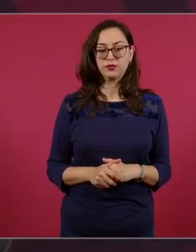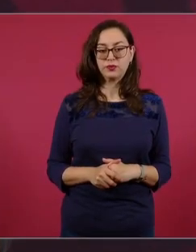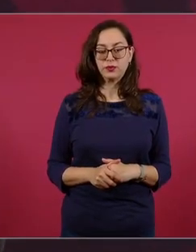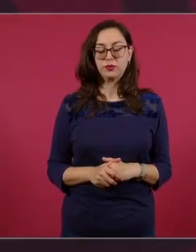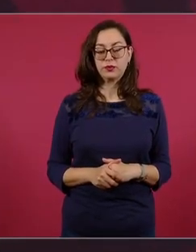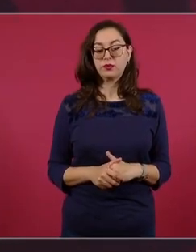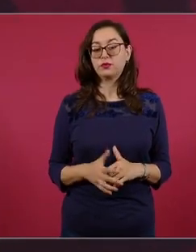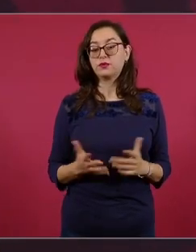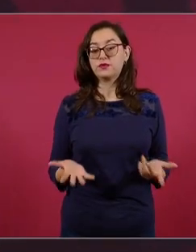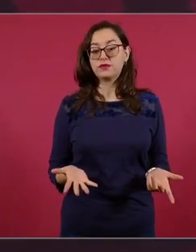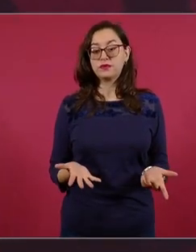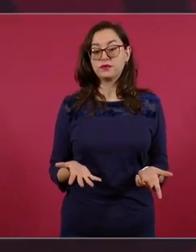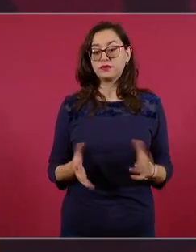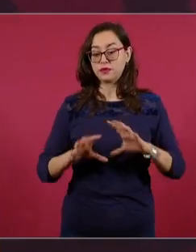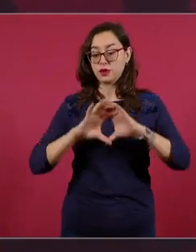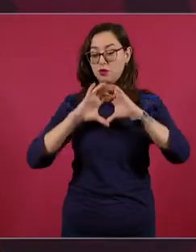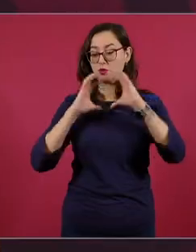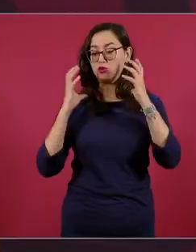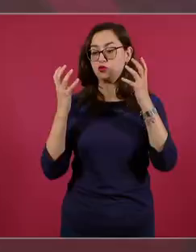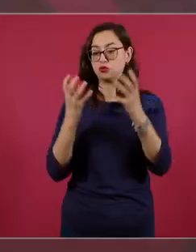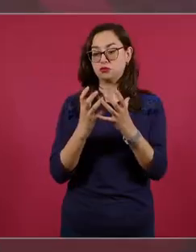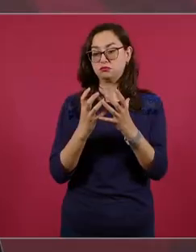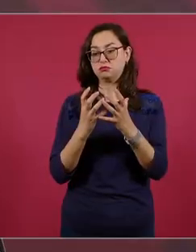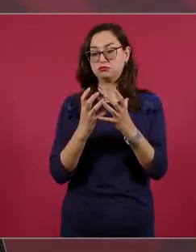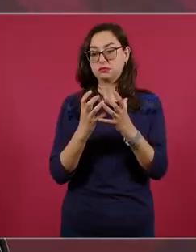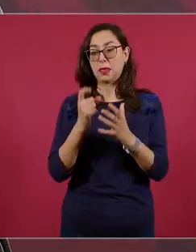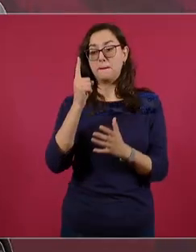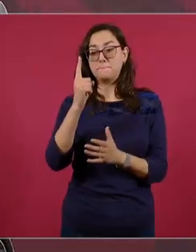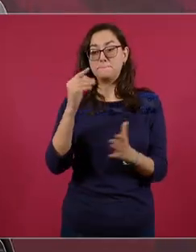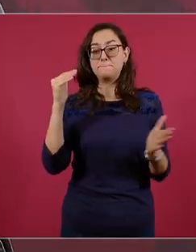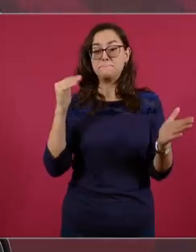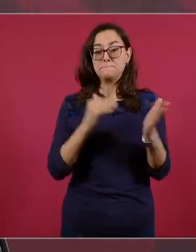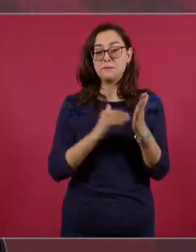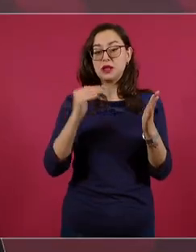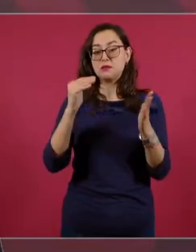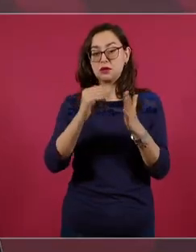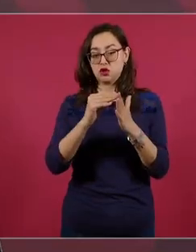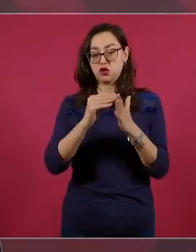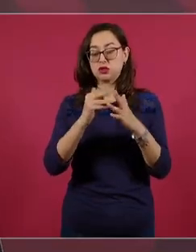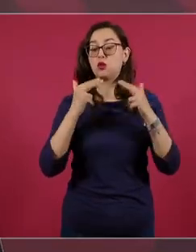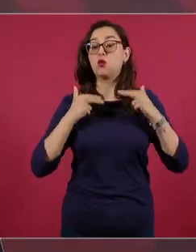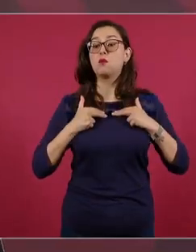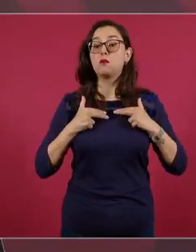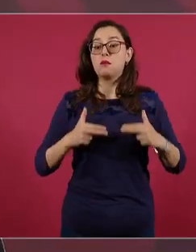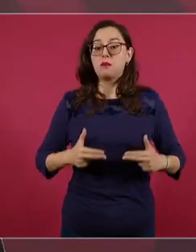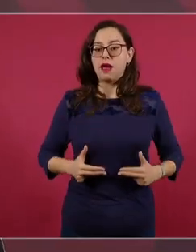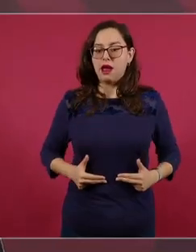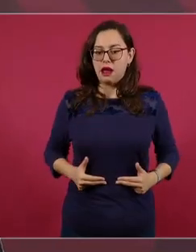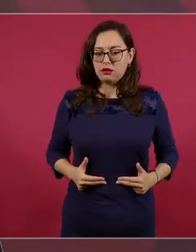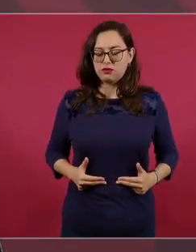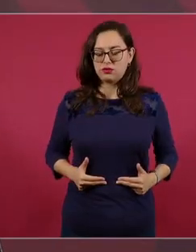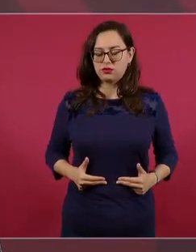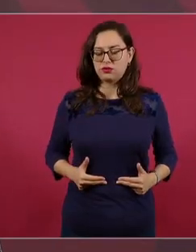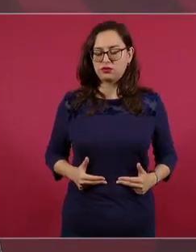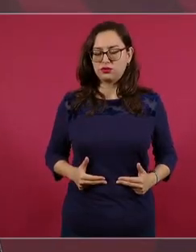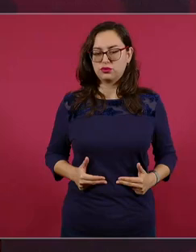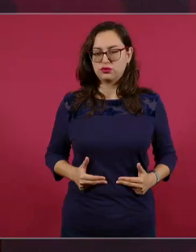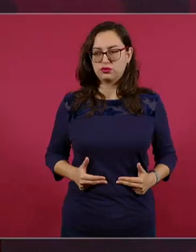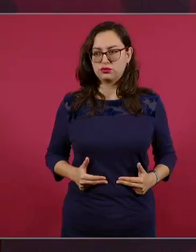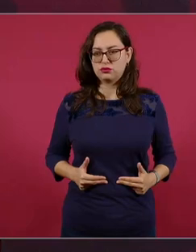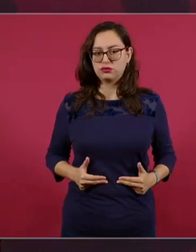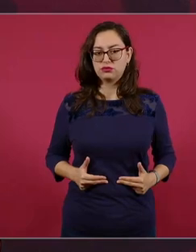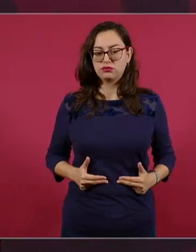más de 1,000 millones de seres humanos que